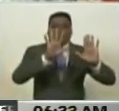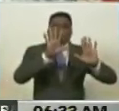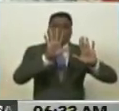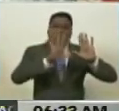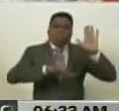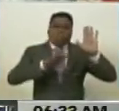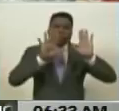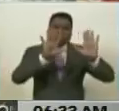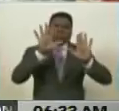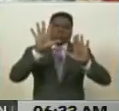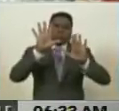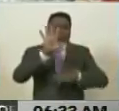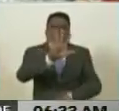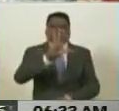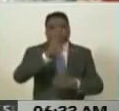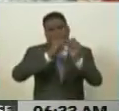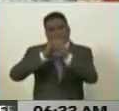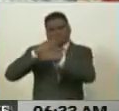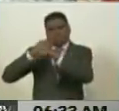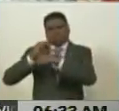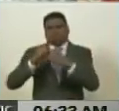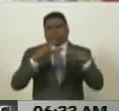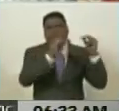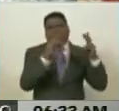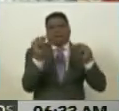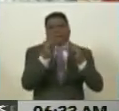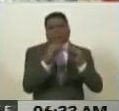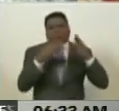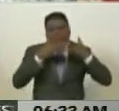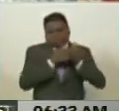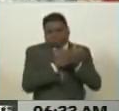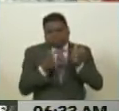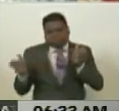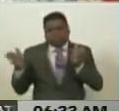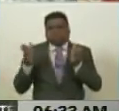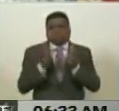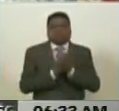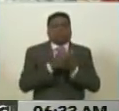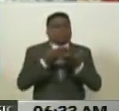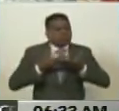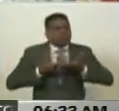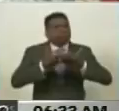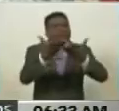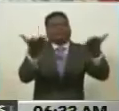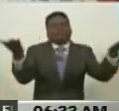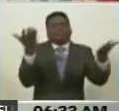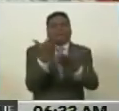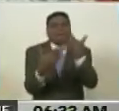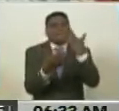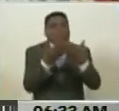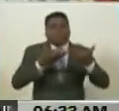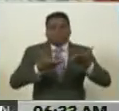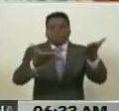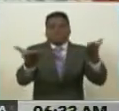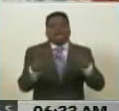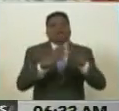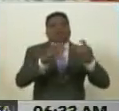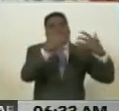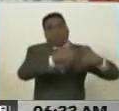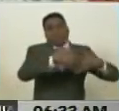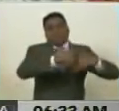Productiva. El gobierno del presidente Maduro ha extendido y extiende una y otra vez la mano a los empresarios del país, pero a los empresarios responsables, que